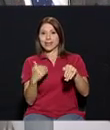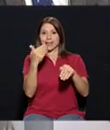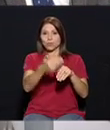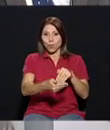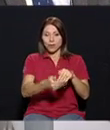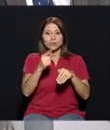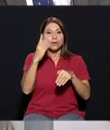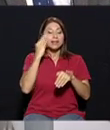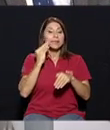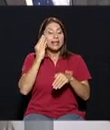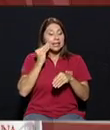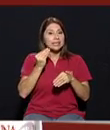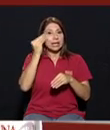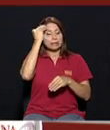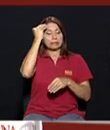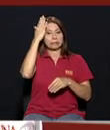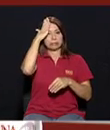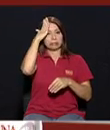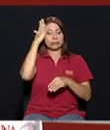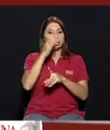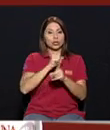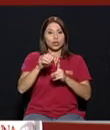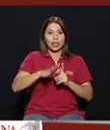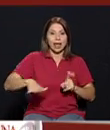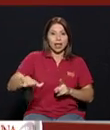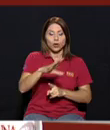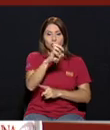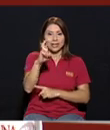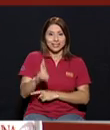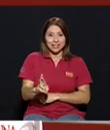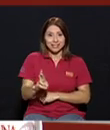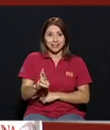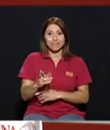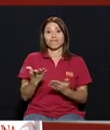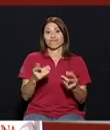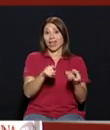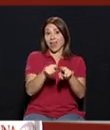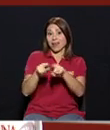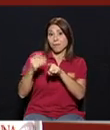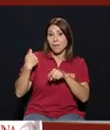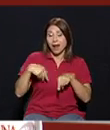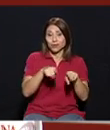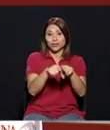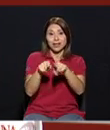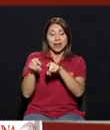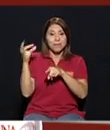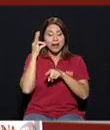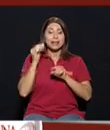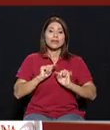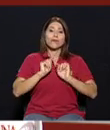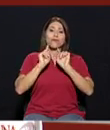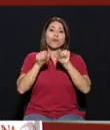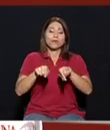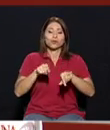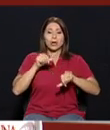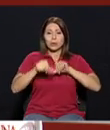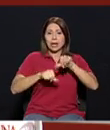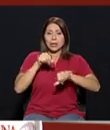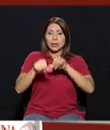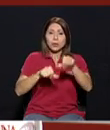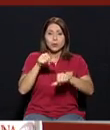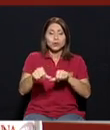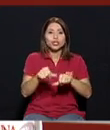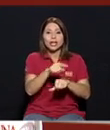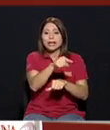traumática para la sociedad costarricense, donde entre hermanos y hermanas pues fuimos a una lucha fratricida por ideales.